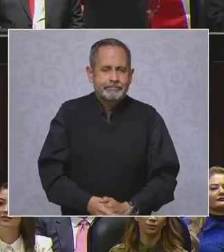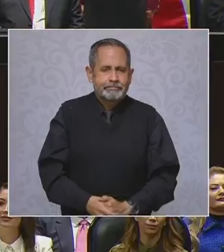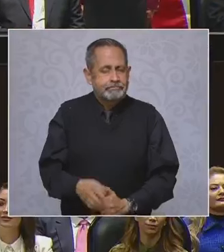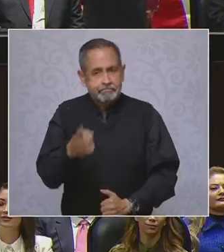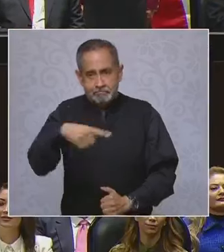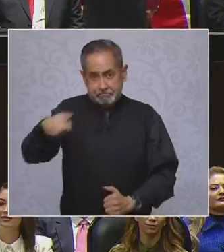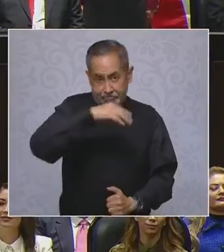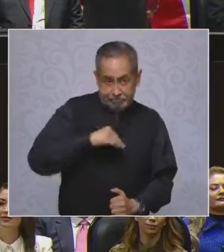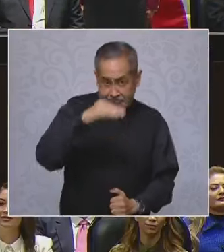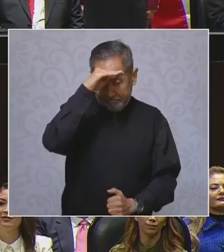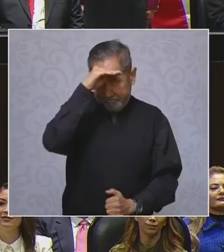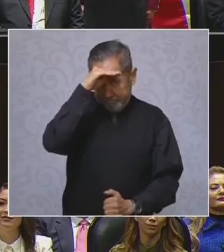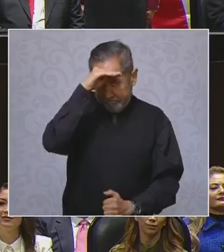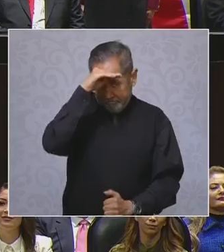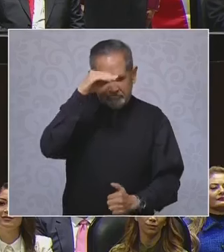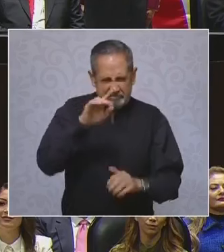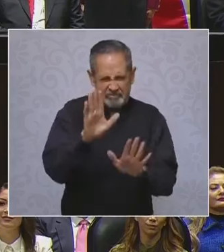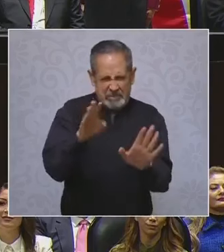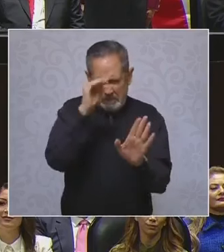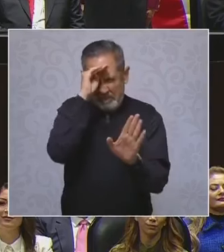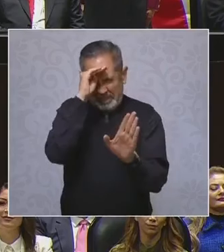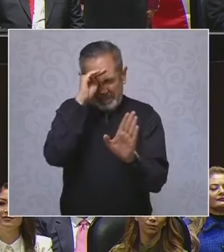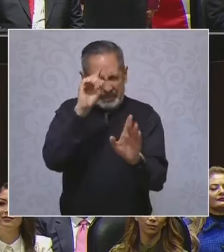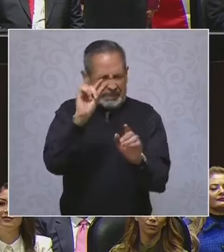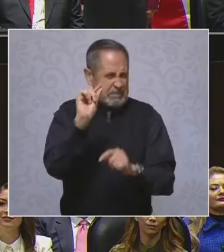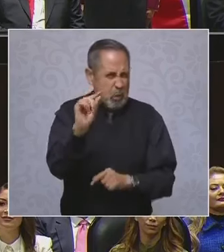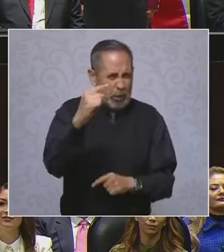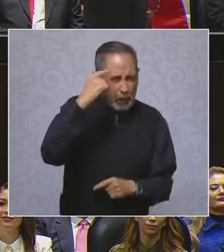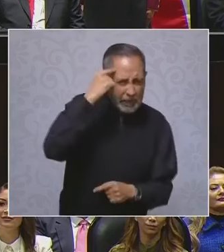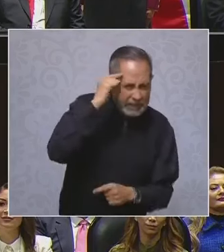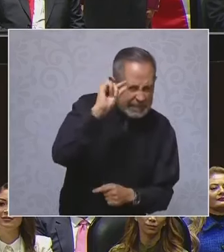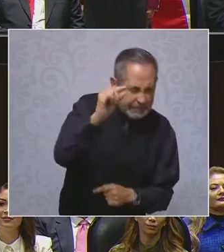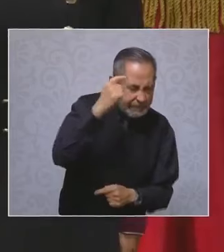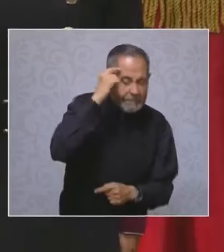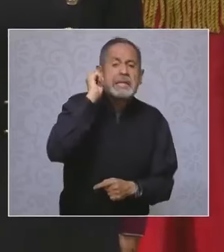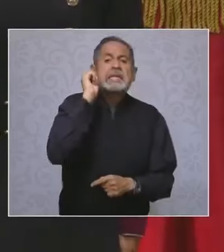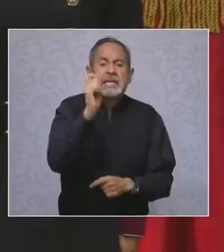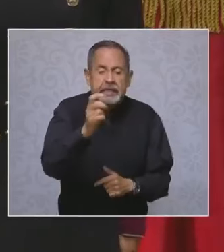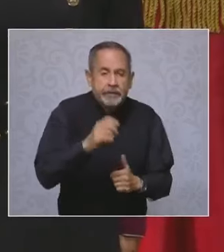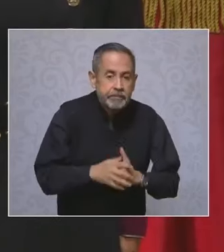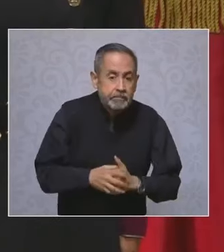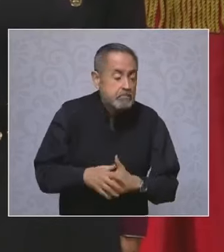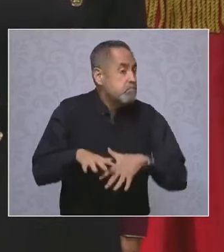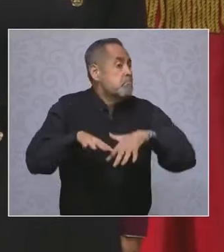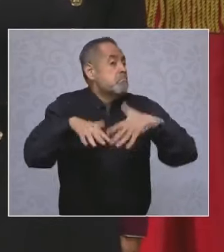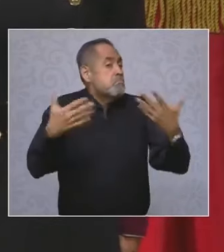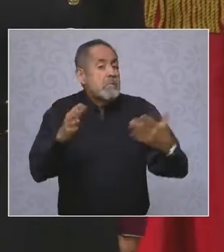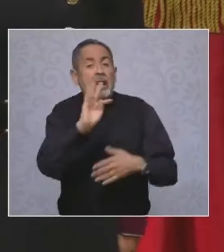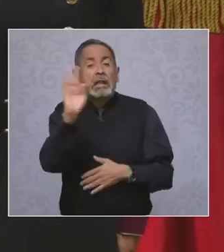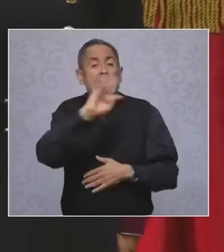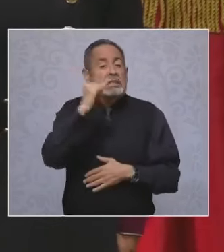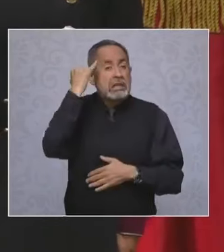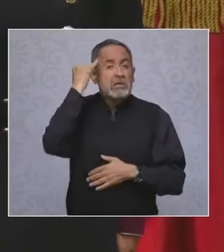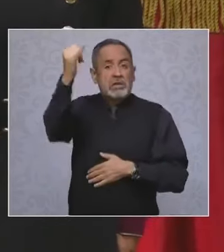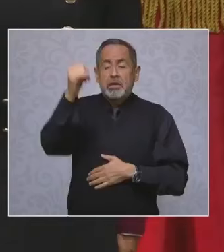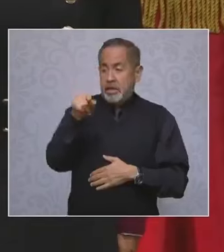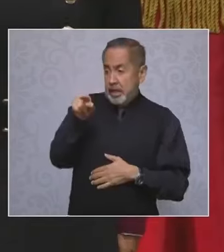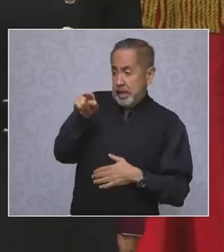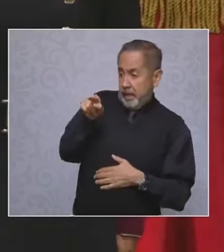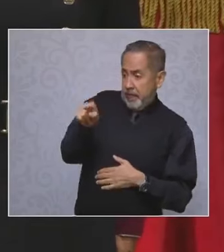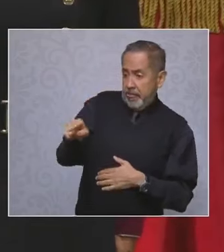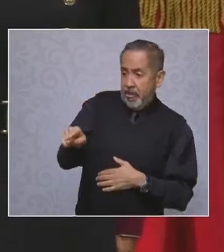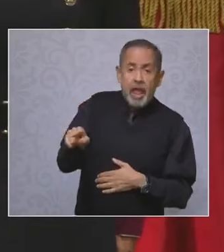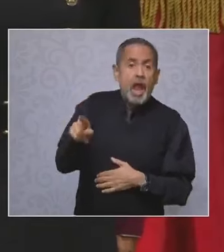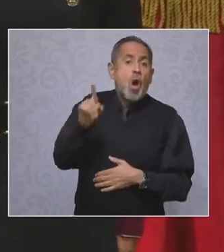Piénsenlo solo por un momento. Si el objetivo hubiera sido que la presidenta controlara